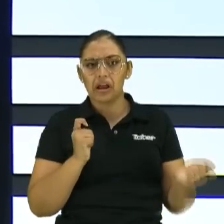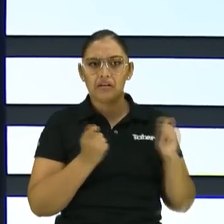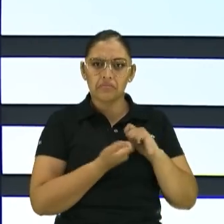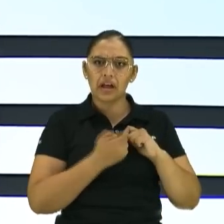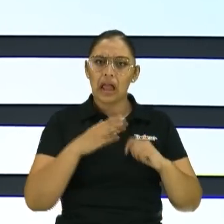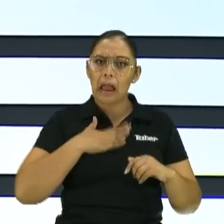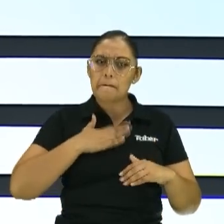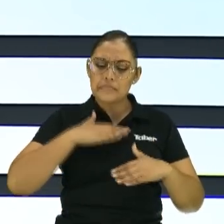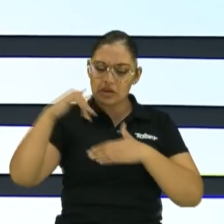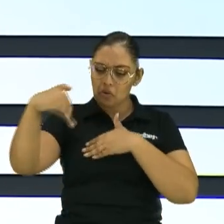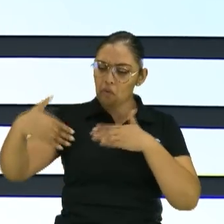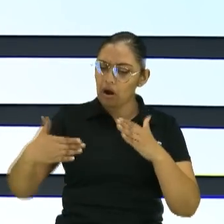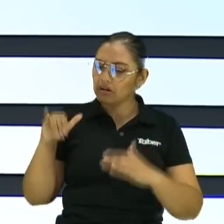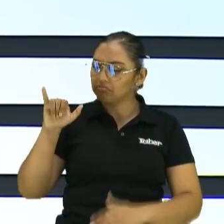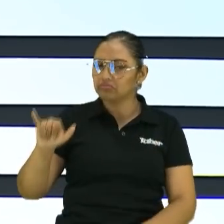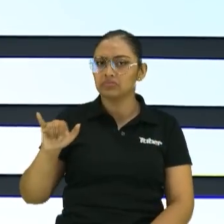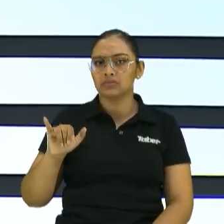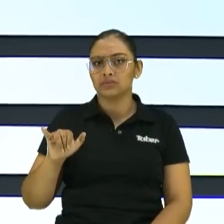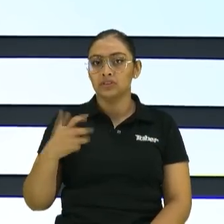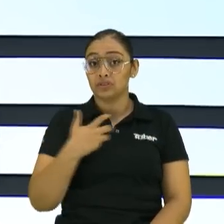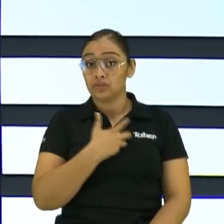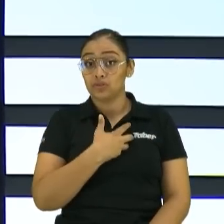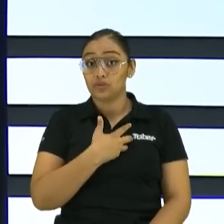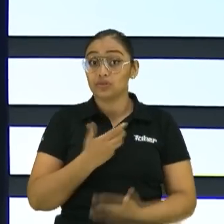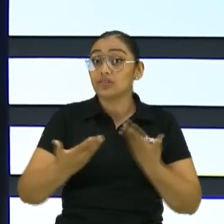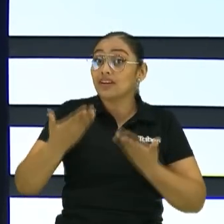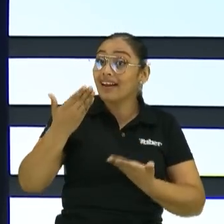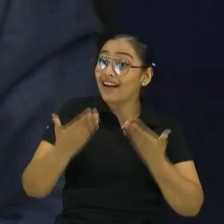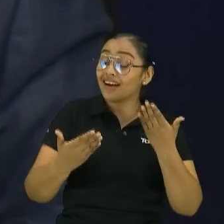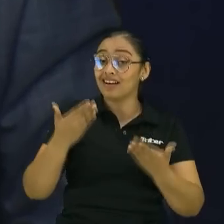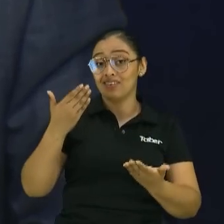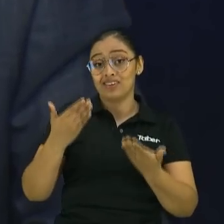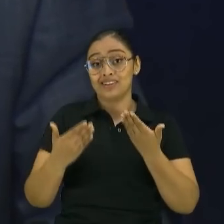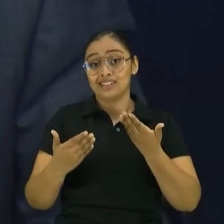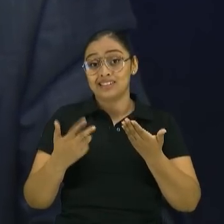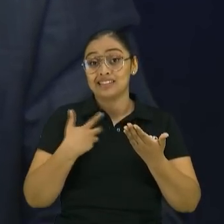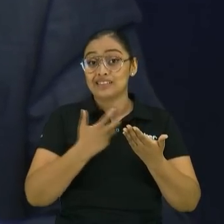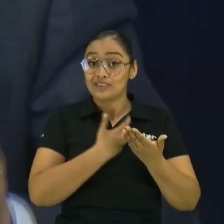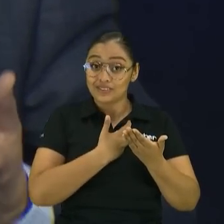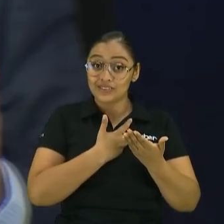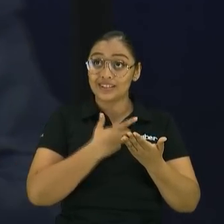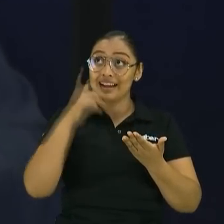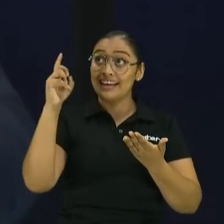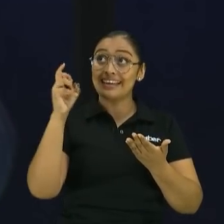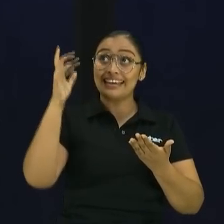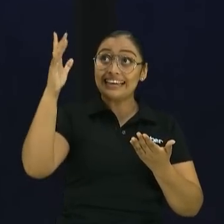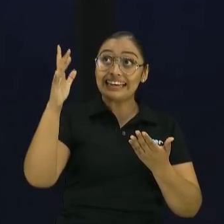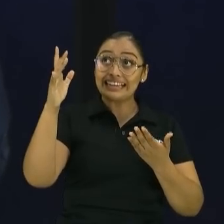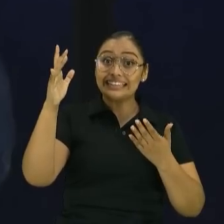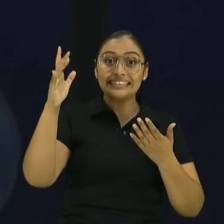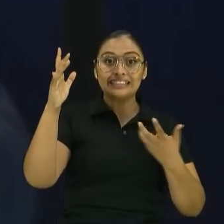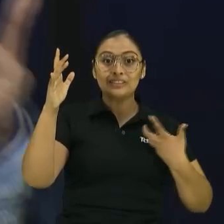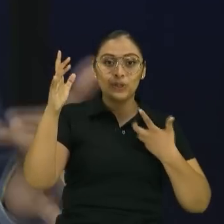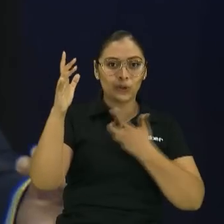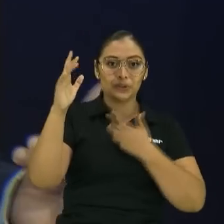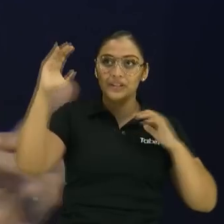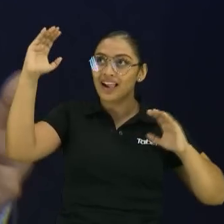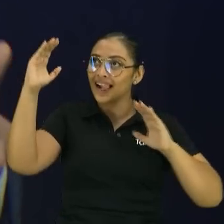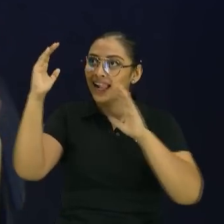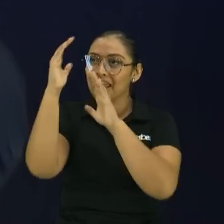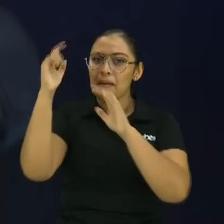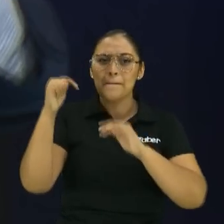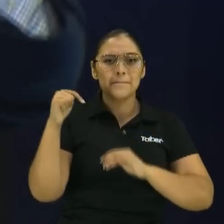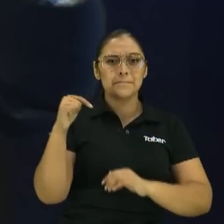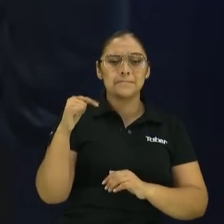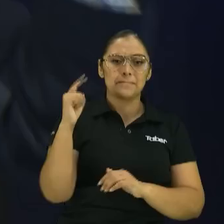cuarto como muchos de nosotros hoy que cuando venimos a los pies de Cristo alabábamos al Señor servíamos